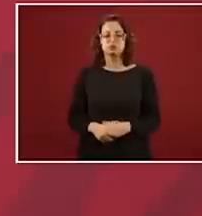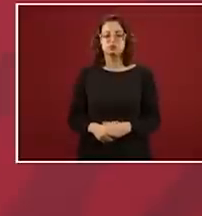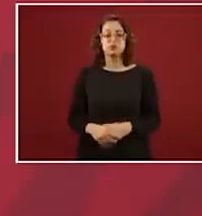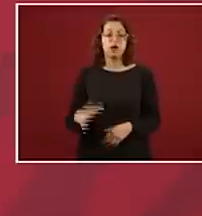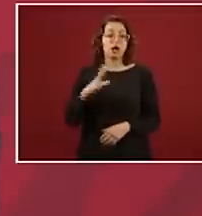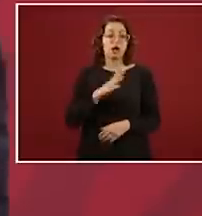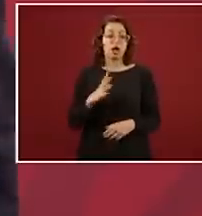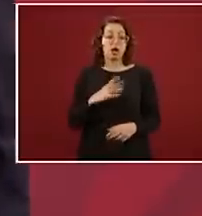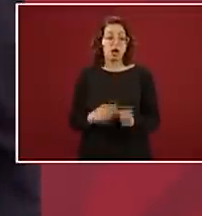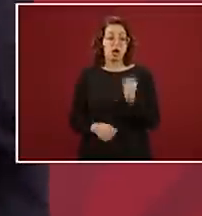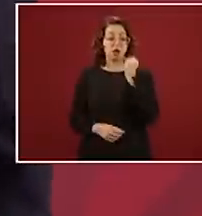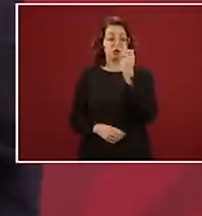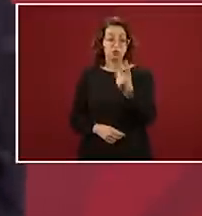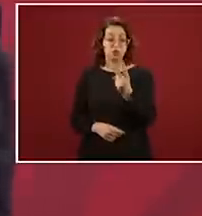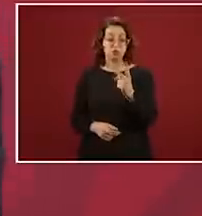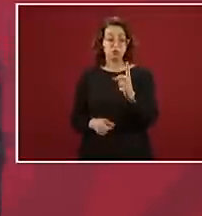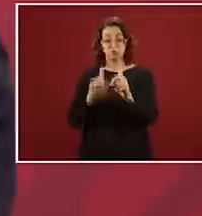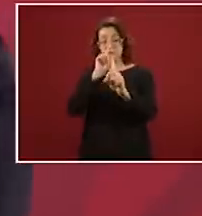retos, dos desafíos.